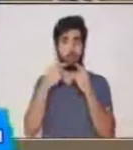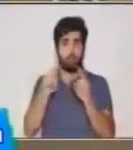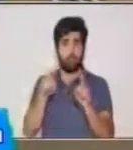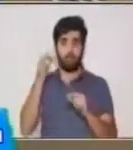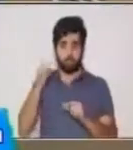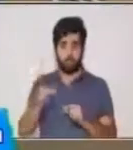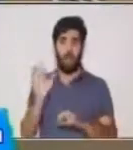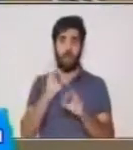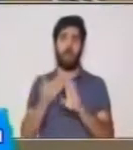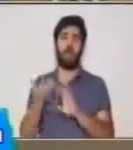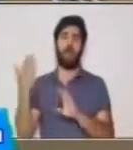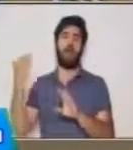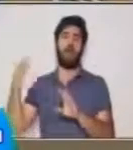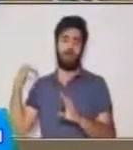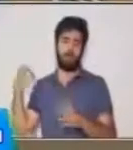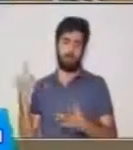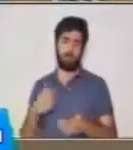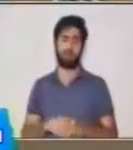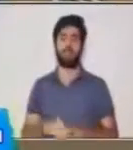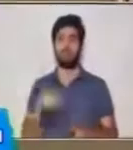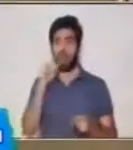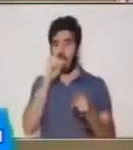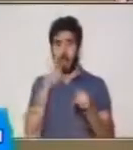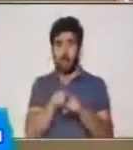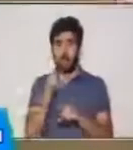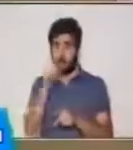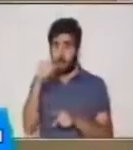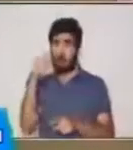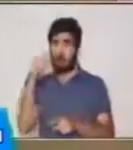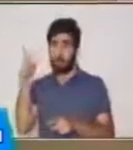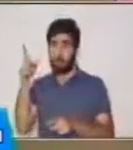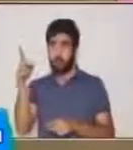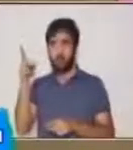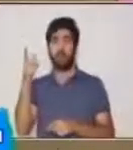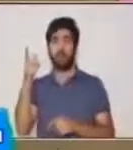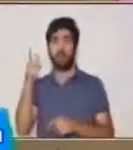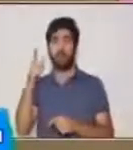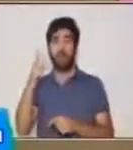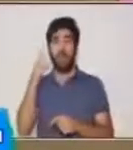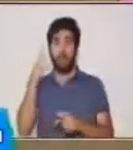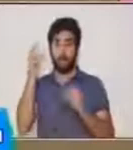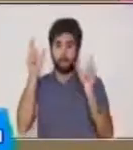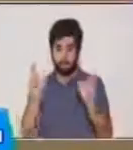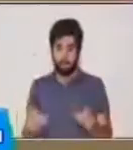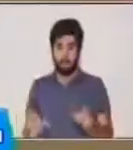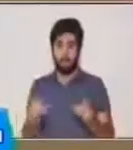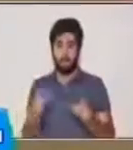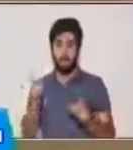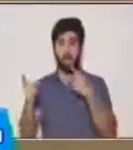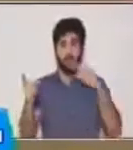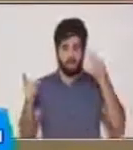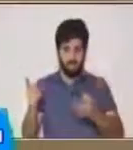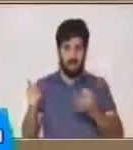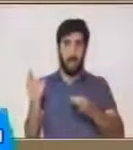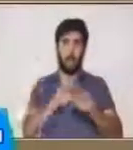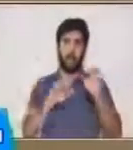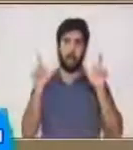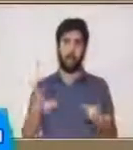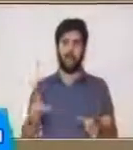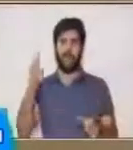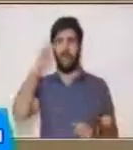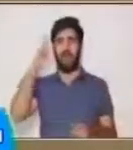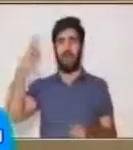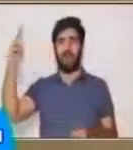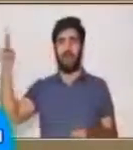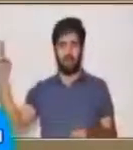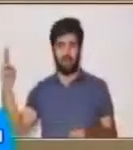en el mensaje tú vas a saber en qué medio de transporte va, a qué horas abordó el bus, a qué horas va a llegar y en